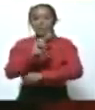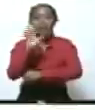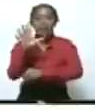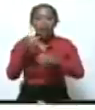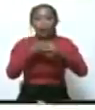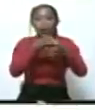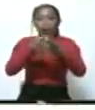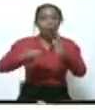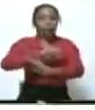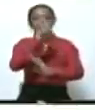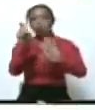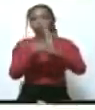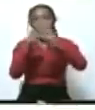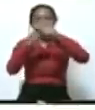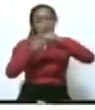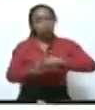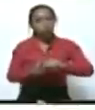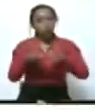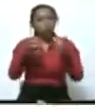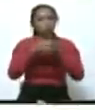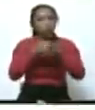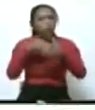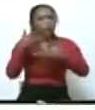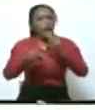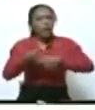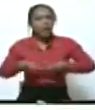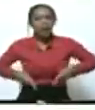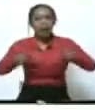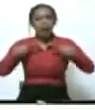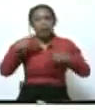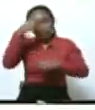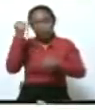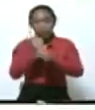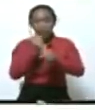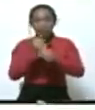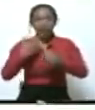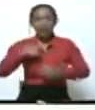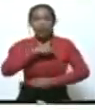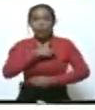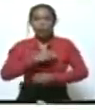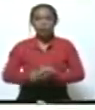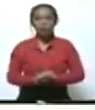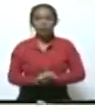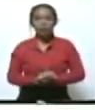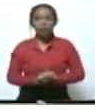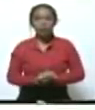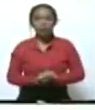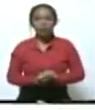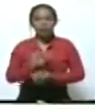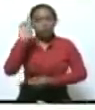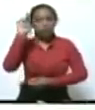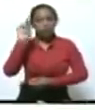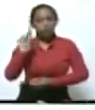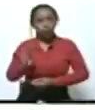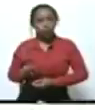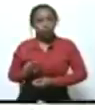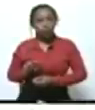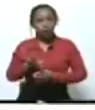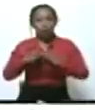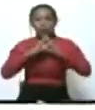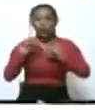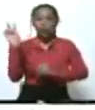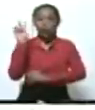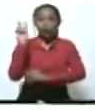total, sectores que hacen vida en nuestra, bueno, cotidianidad en toda